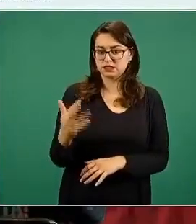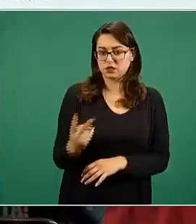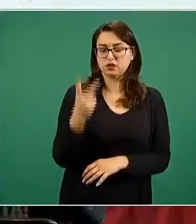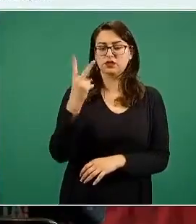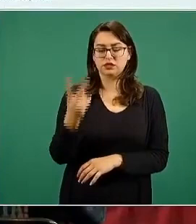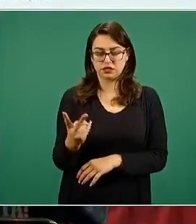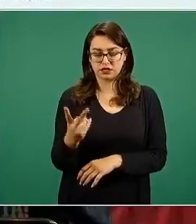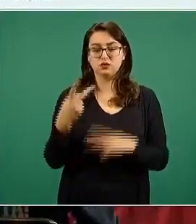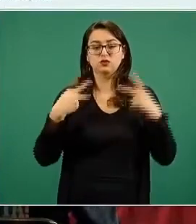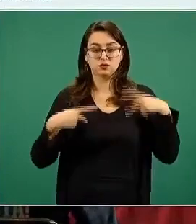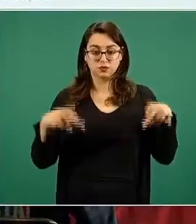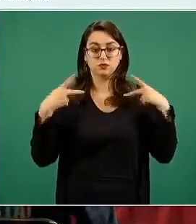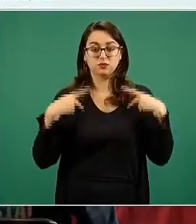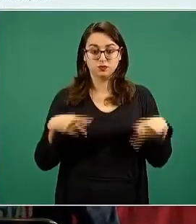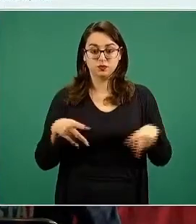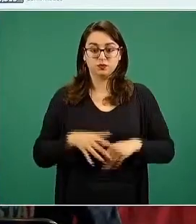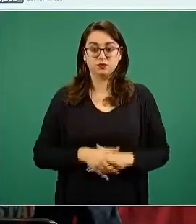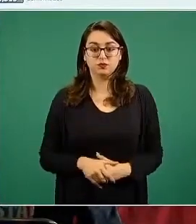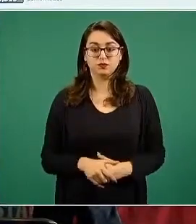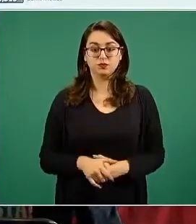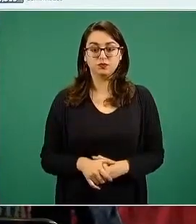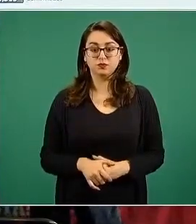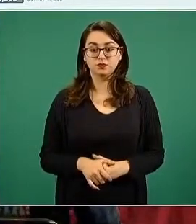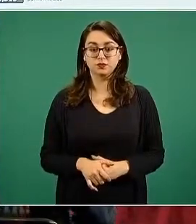81.652 personas.